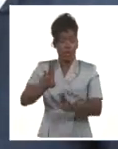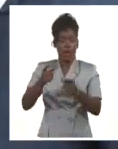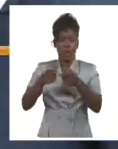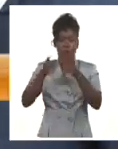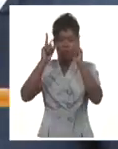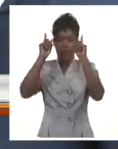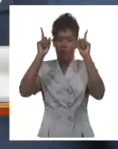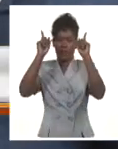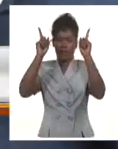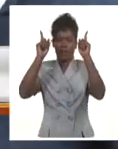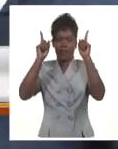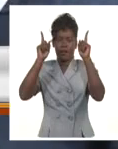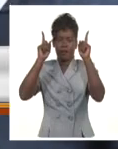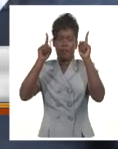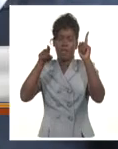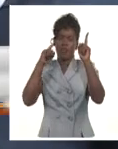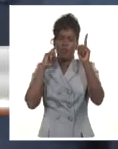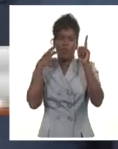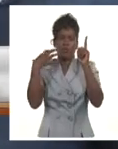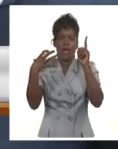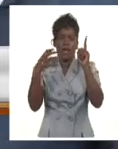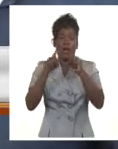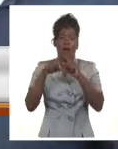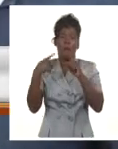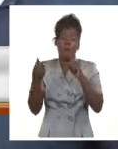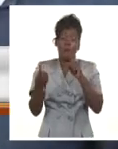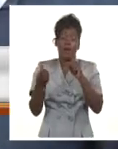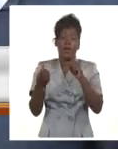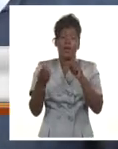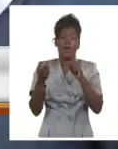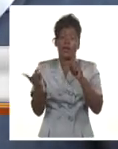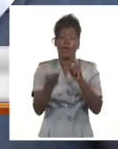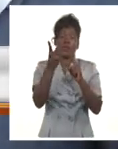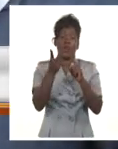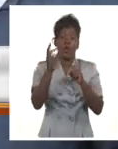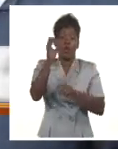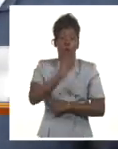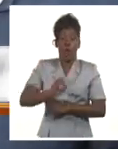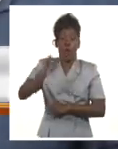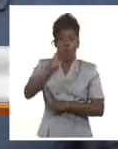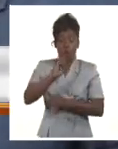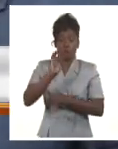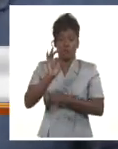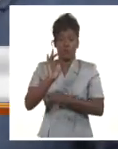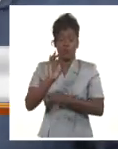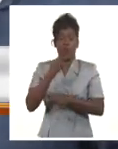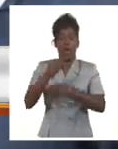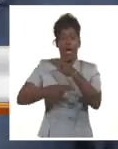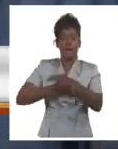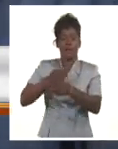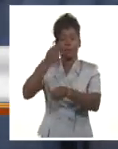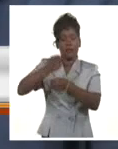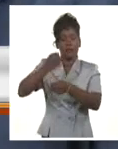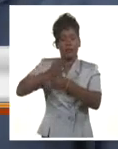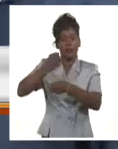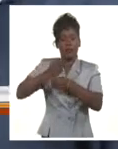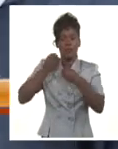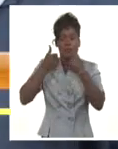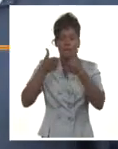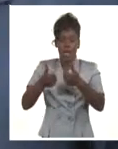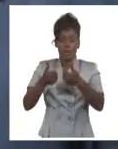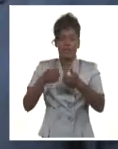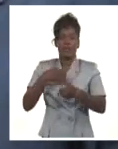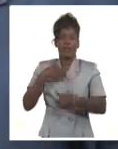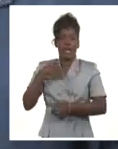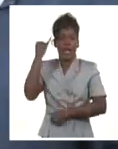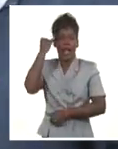importancia fundamental. Nuestras dos organizaciones que comparten espacios comunes, que comparten ideología y